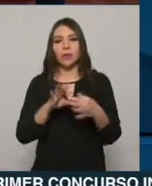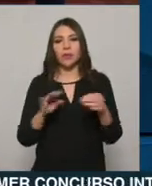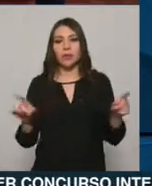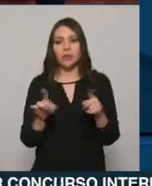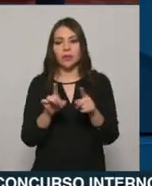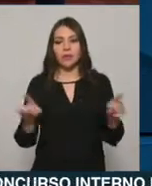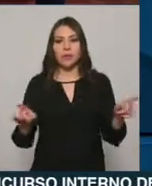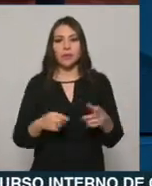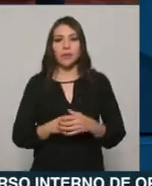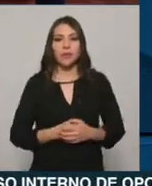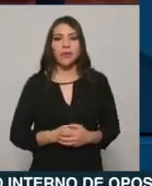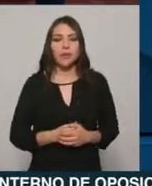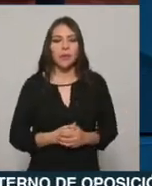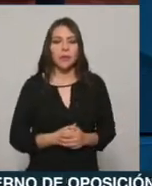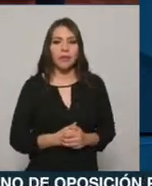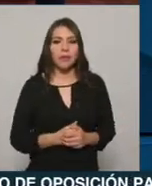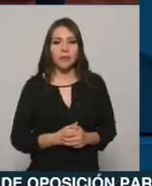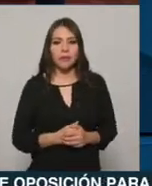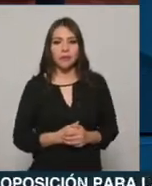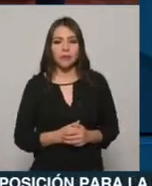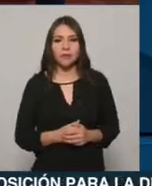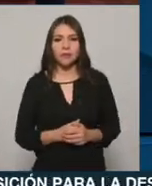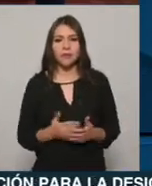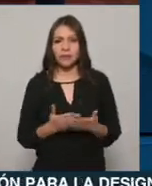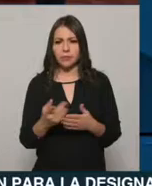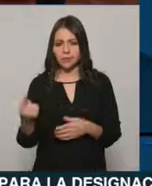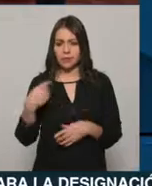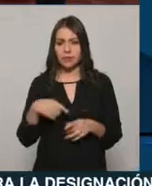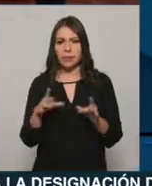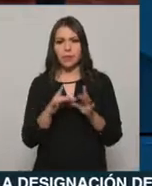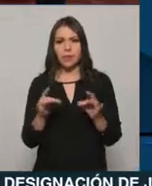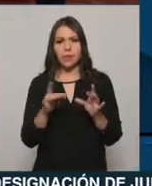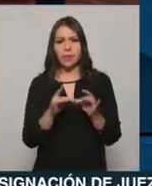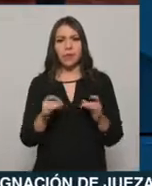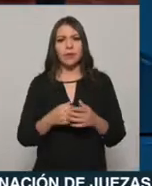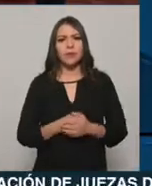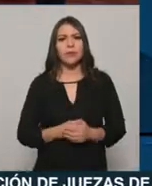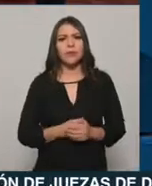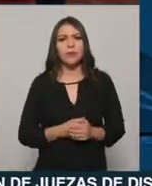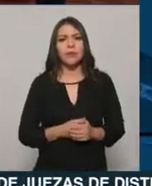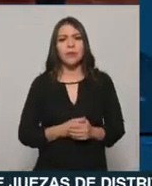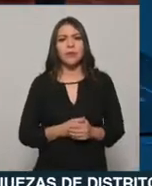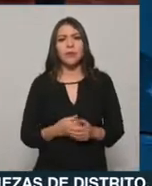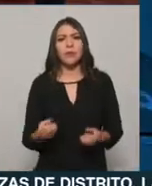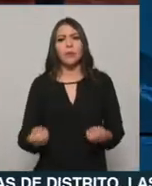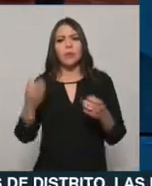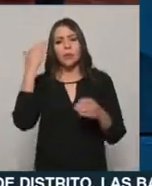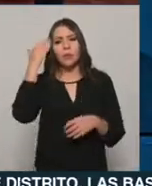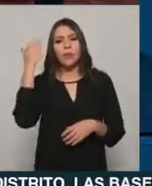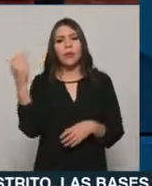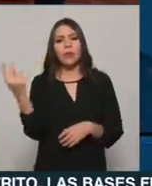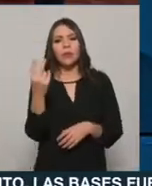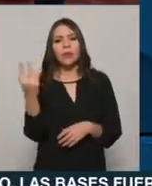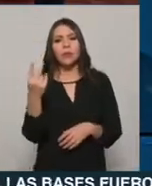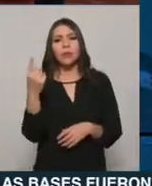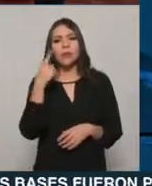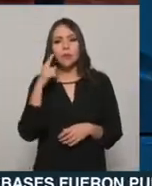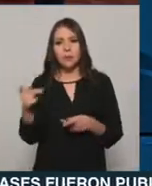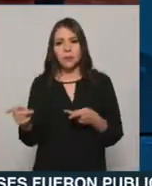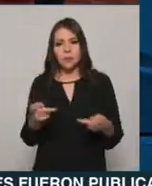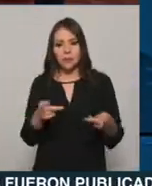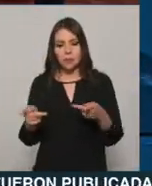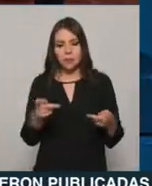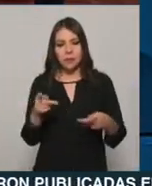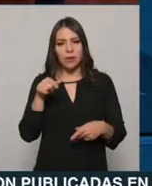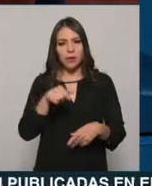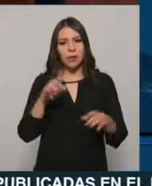orquesta. Ricardo, platícanos sobre el tiempo que ustedes han tenido para preparar